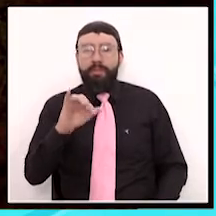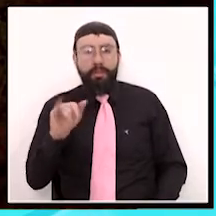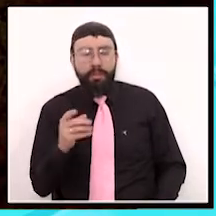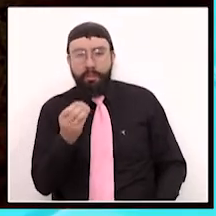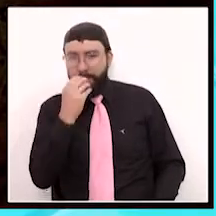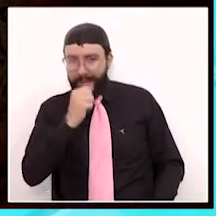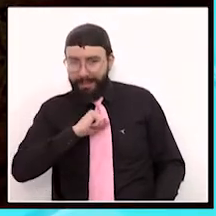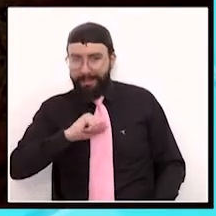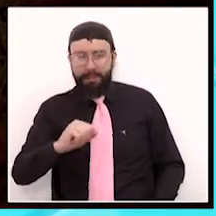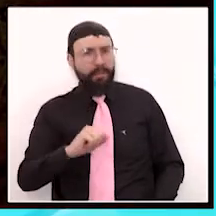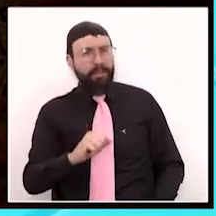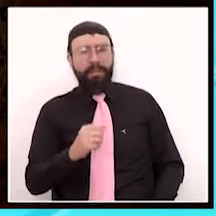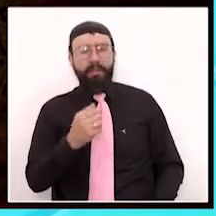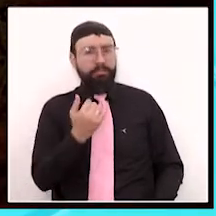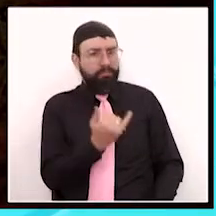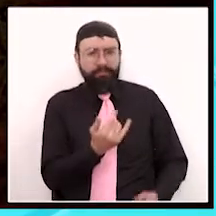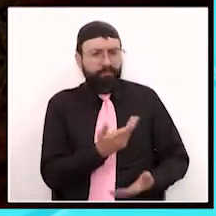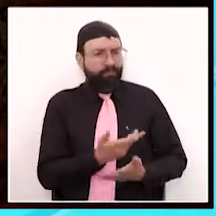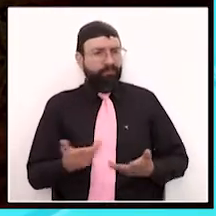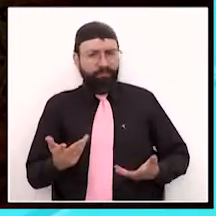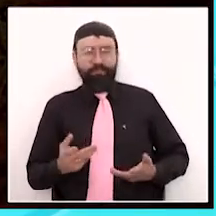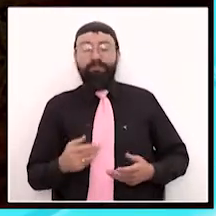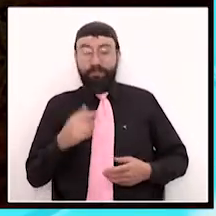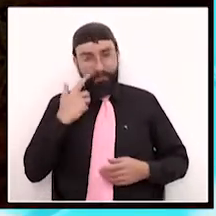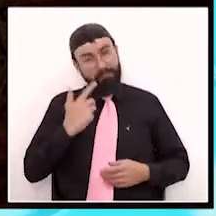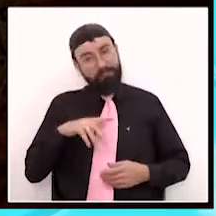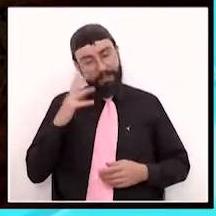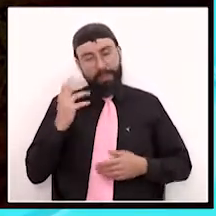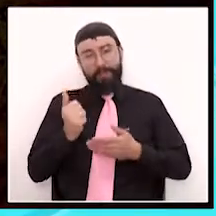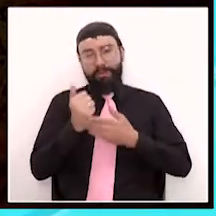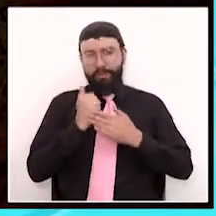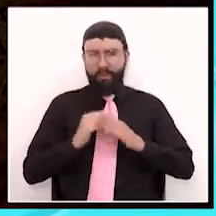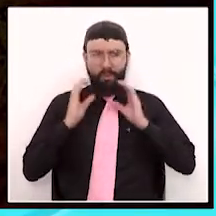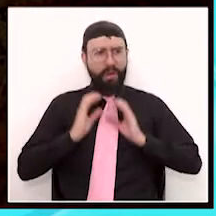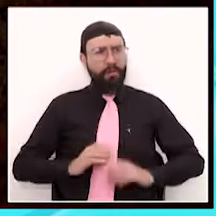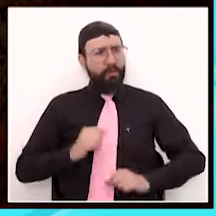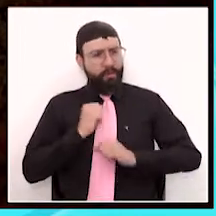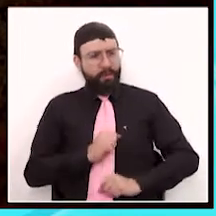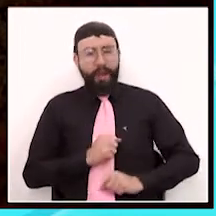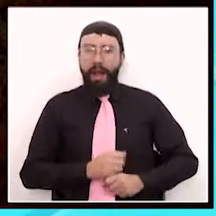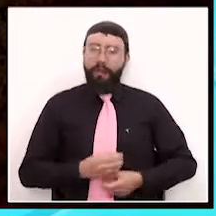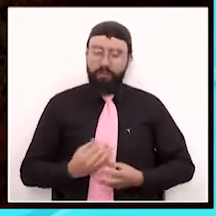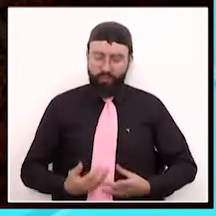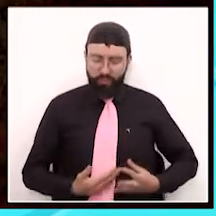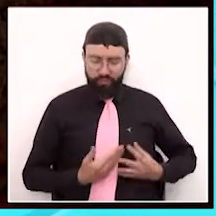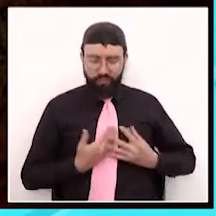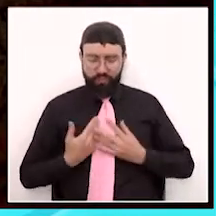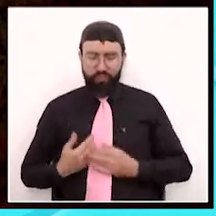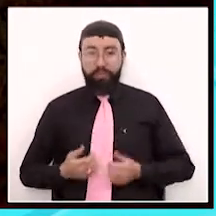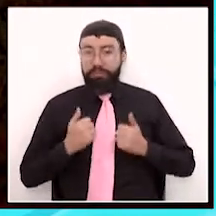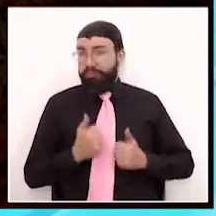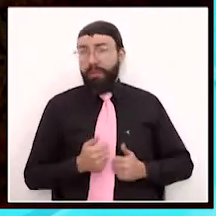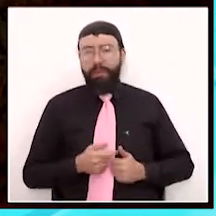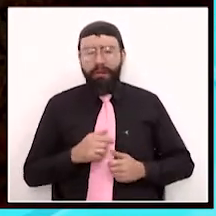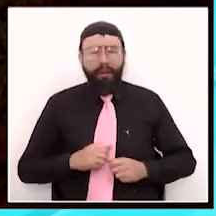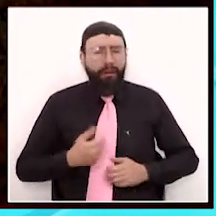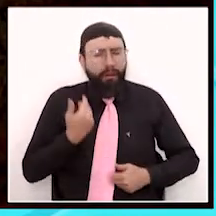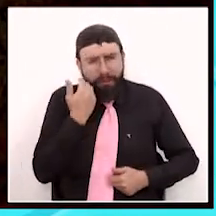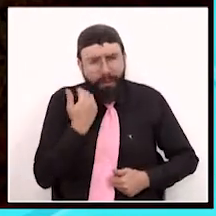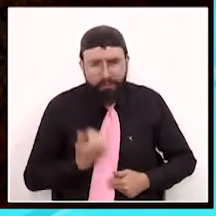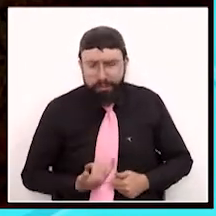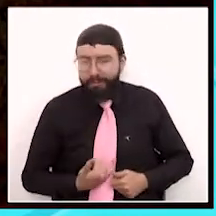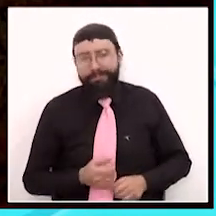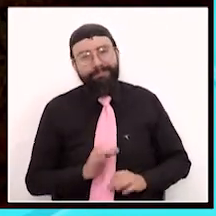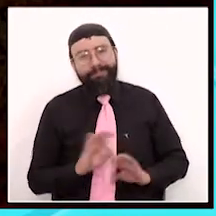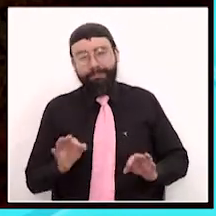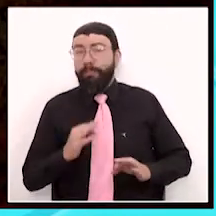vitaminas y muchísimo más nutrición para nuestro cuerpo y más digestibilidad, no nos va a caer mal. Entonces hay que invertir en este